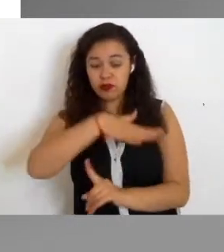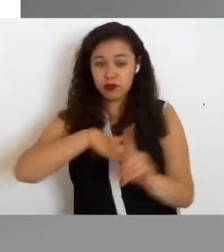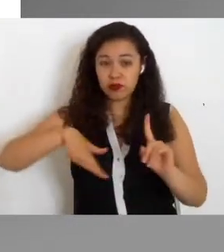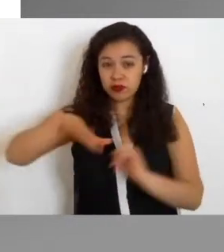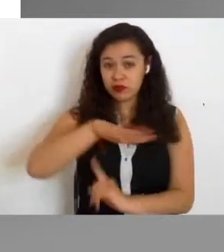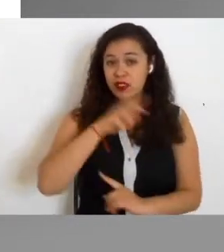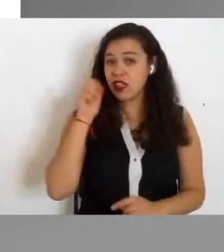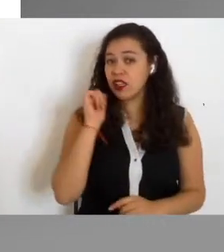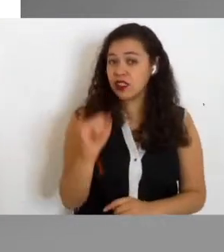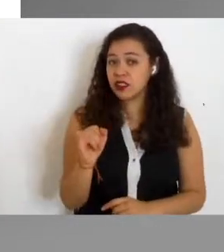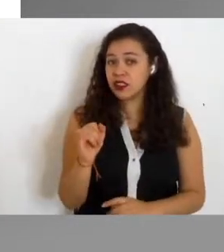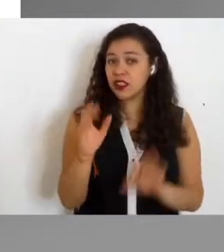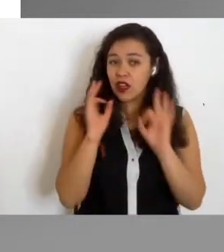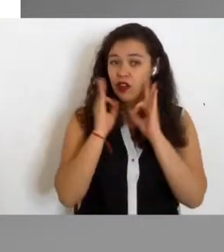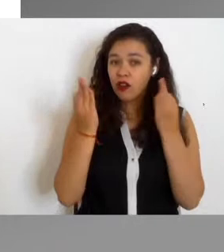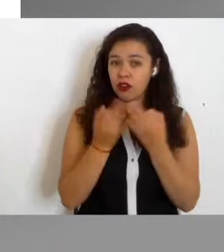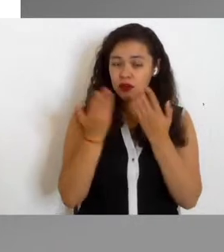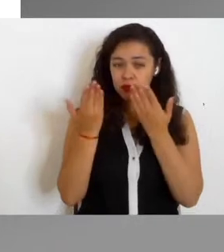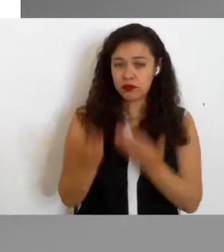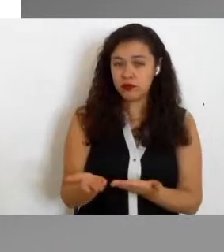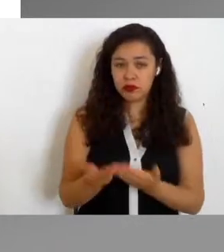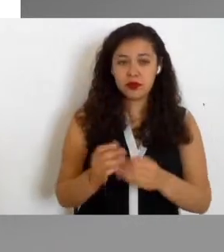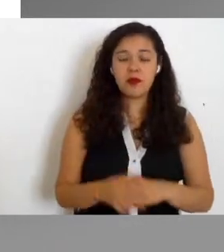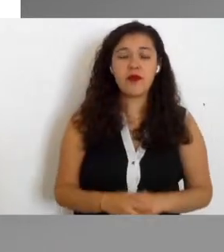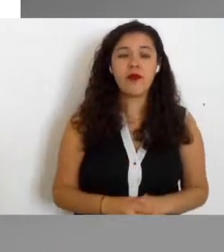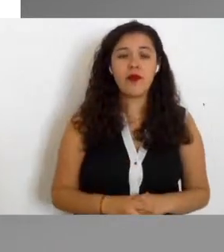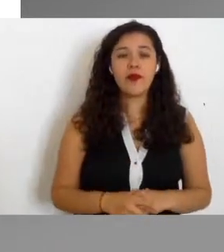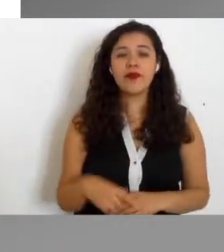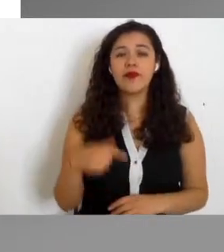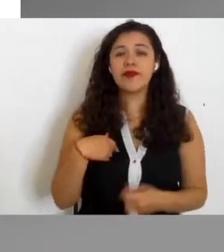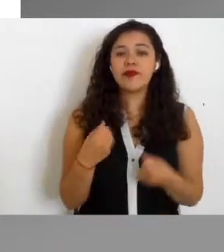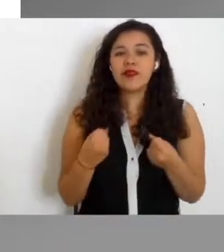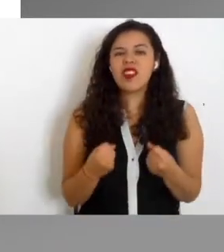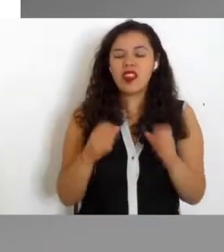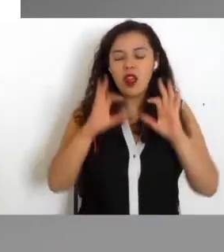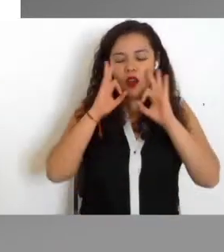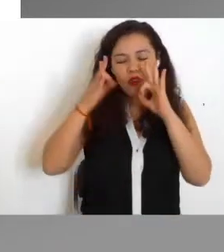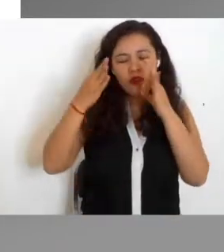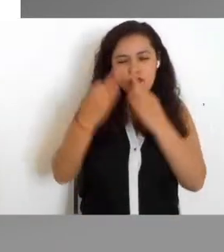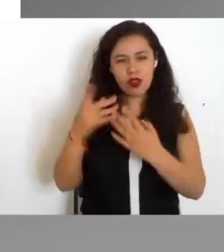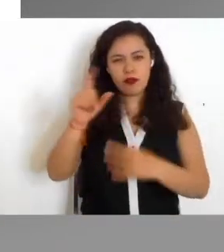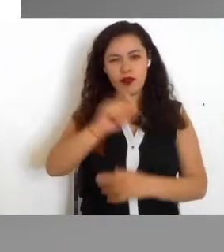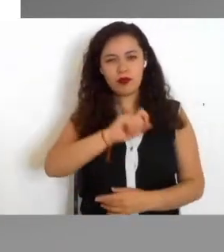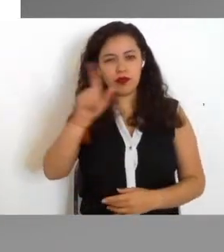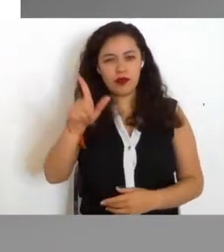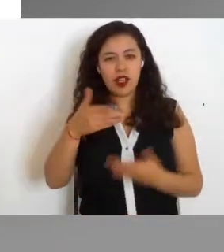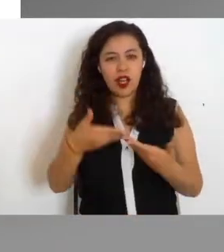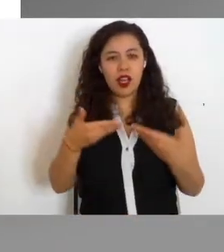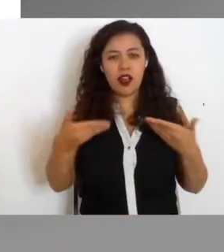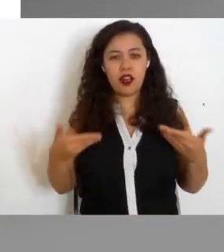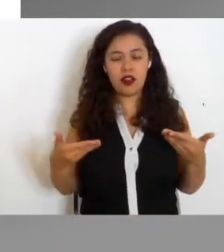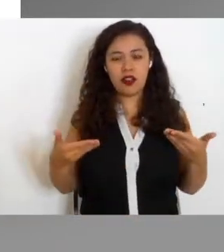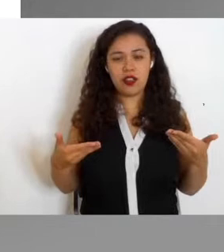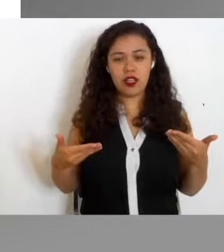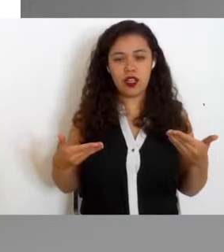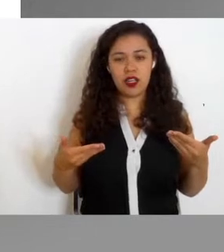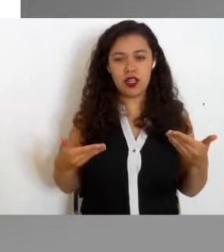hacerlo? Y yo estoy seguro que a través de estas estructuras profesionales como es